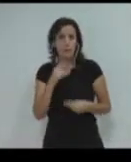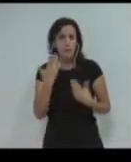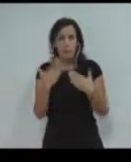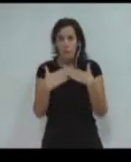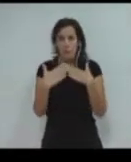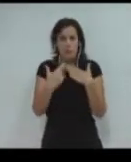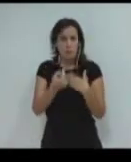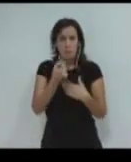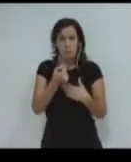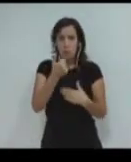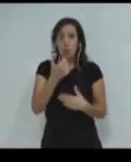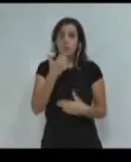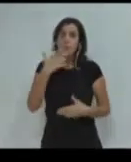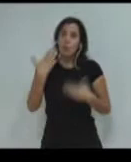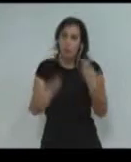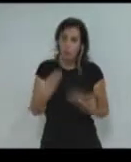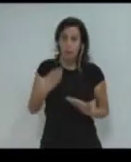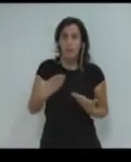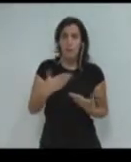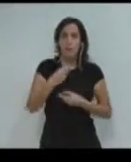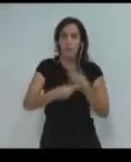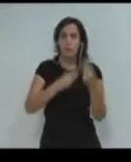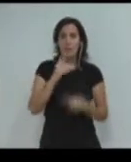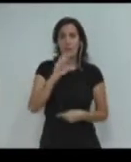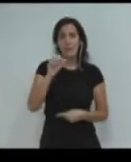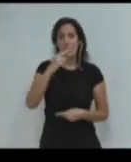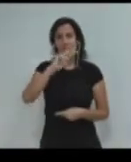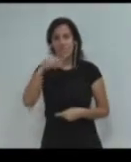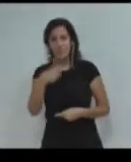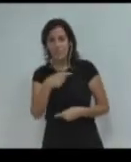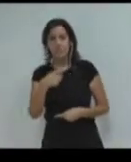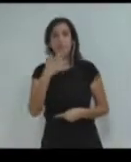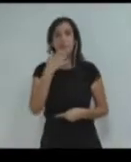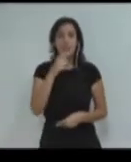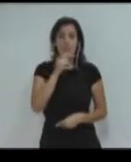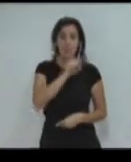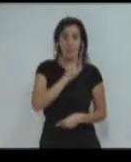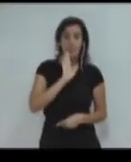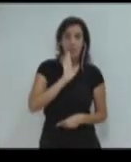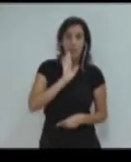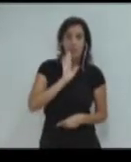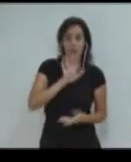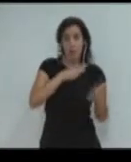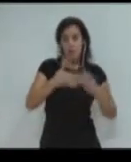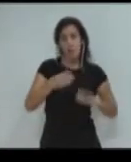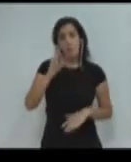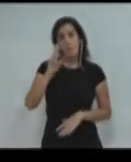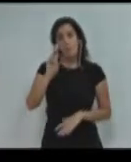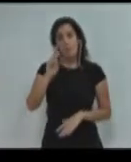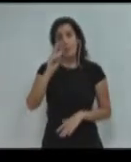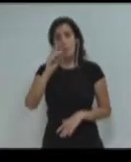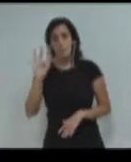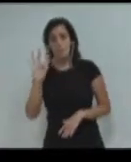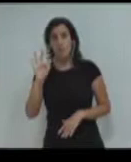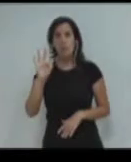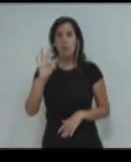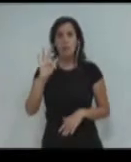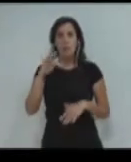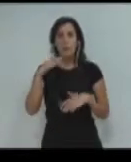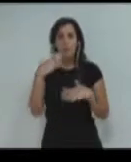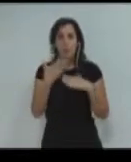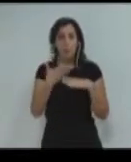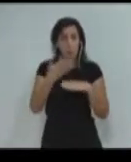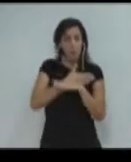en comparación efectivamente a no aplicar InDesign, porque claro, efectivamente si vas de InDesign a PDF sin hacer ese